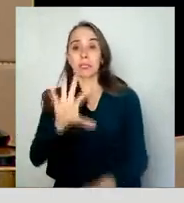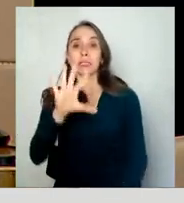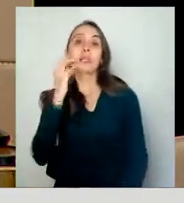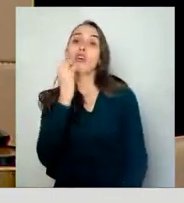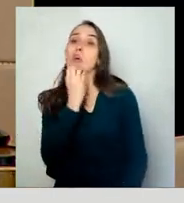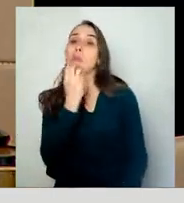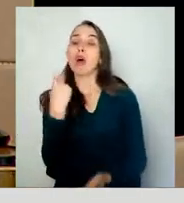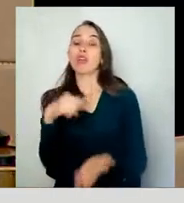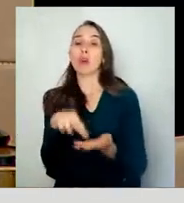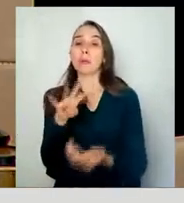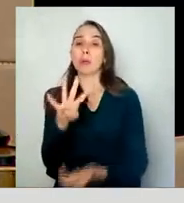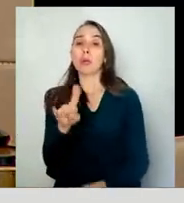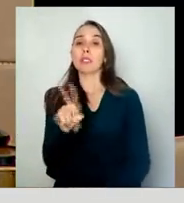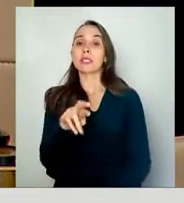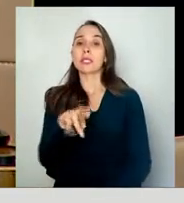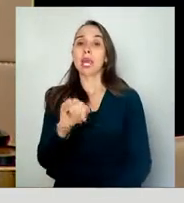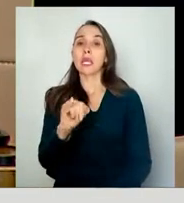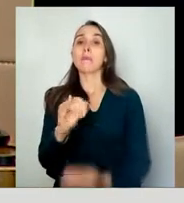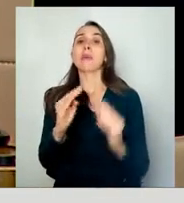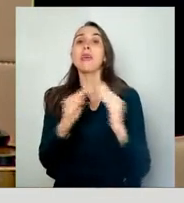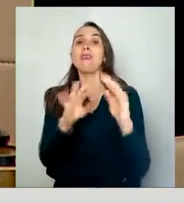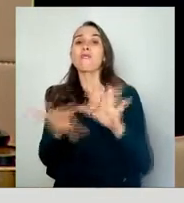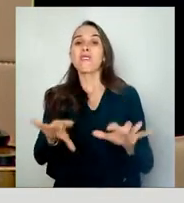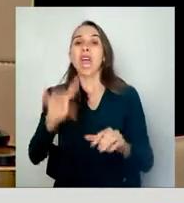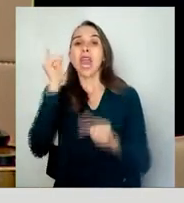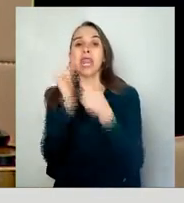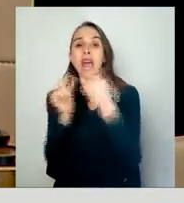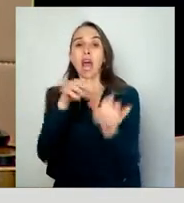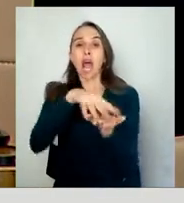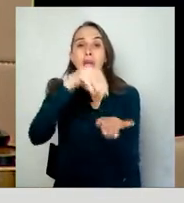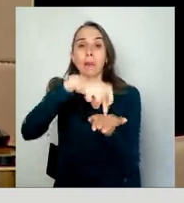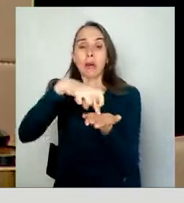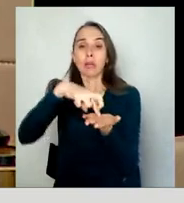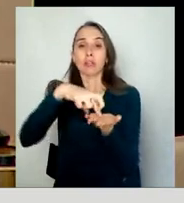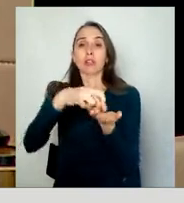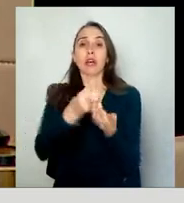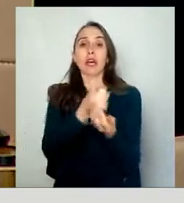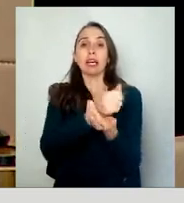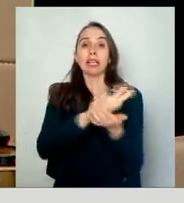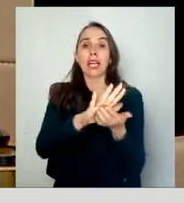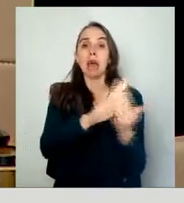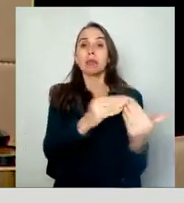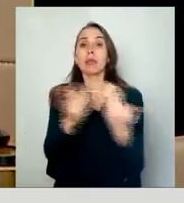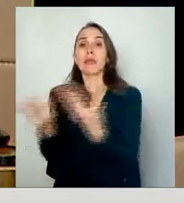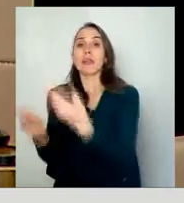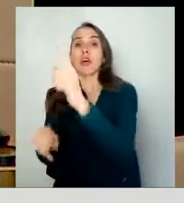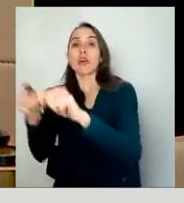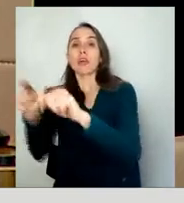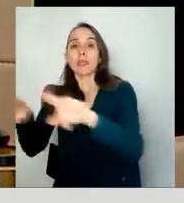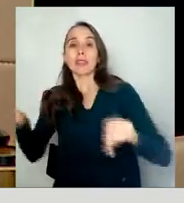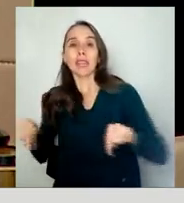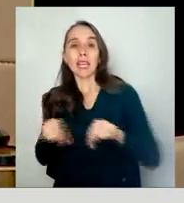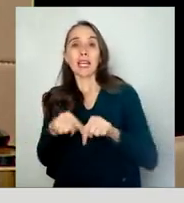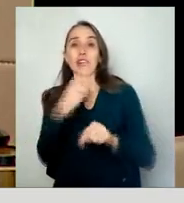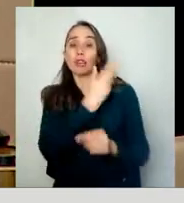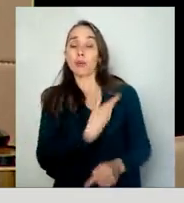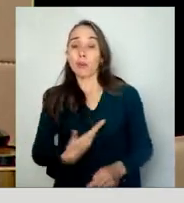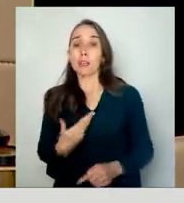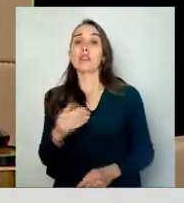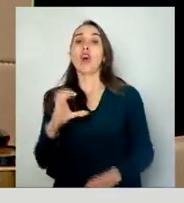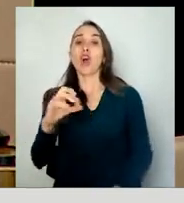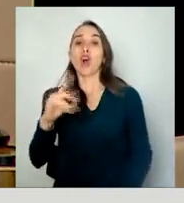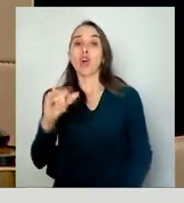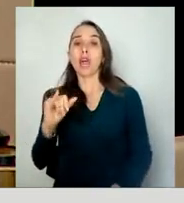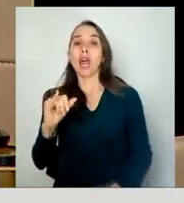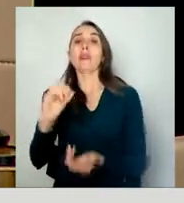la seremi bienes nacionales de arica perinagota transfirió gratuitamente a la conadi un terreno fiscal para la construcción del centro de desarrollo aymara